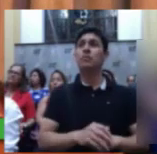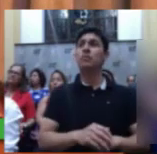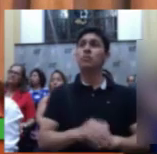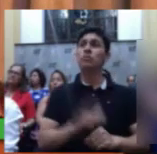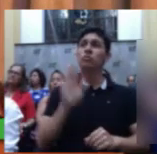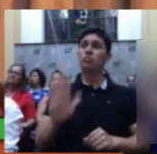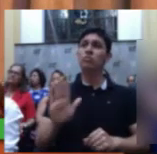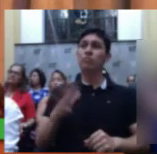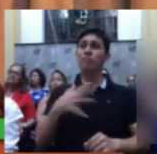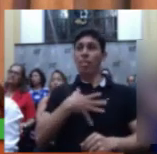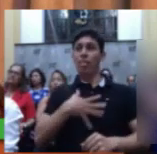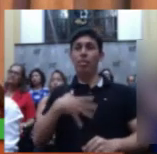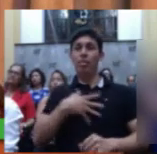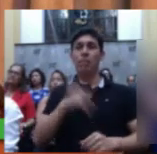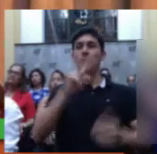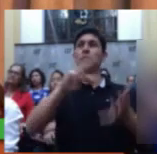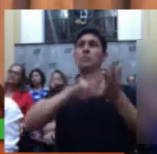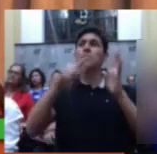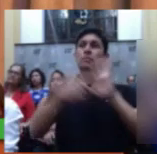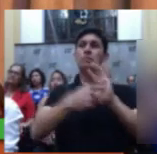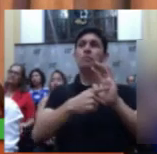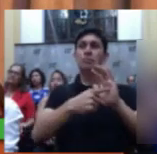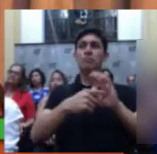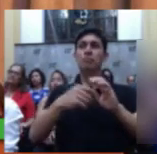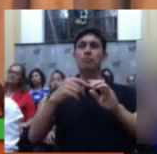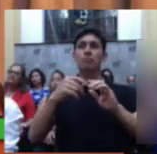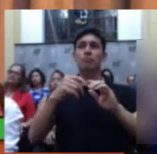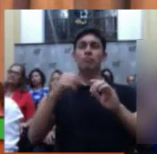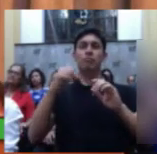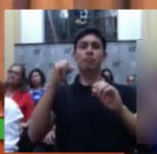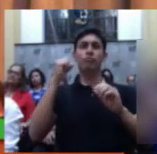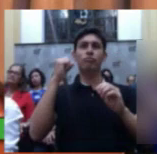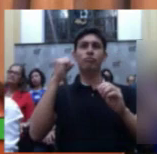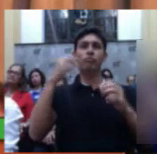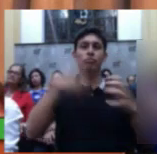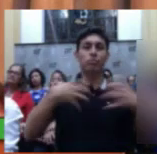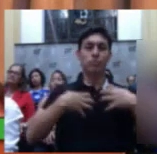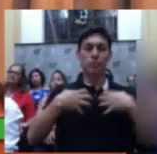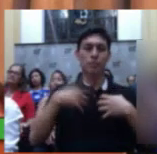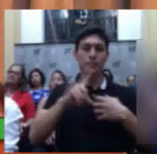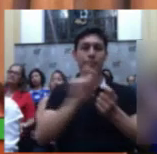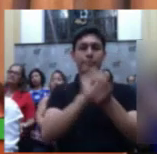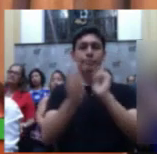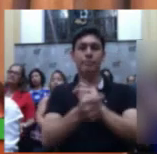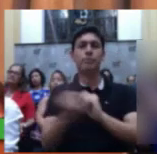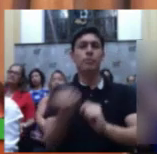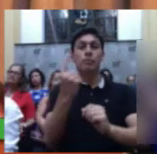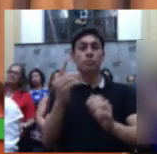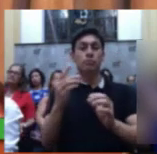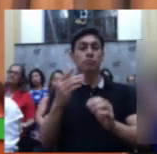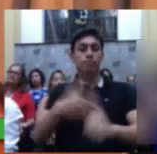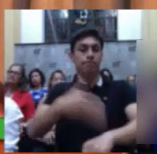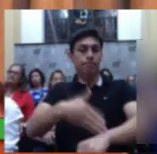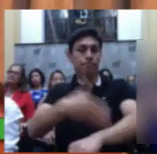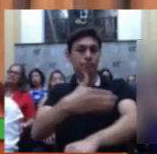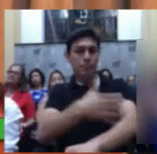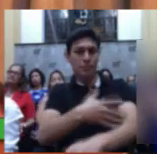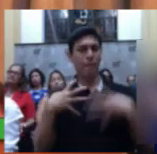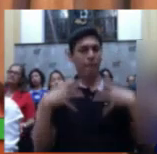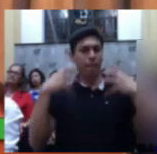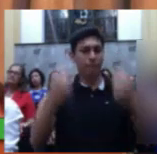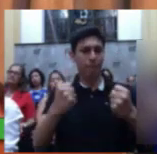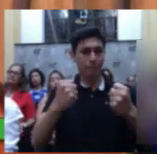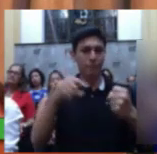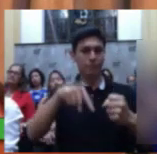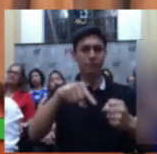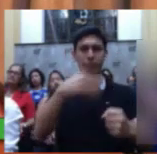legítima protesta. Él lo convierte en algo constructivo, en la necesidad de reformar y fortalecer al Estado